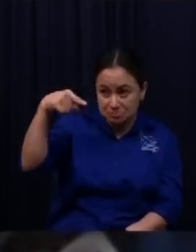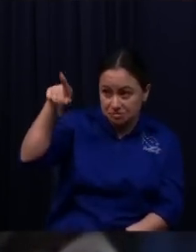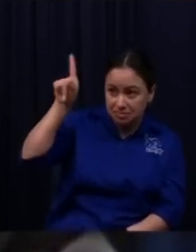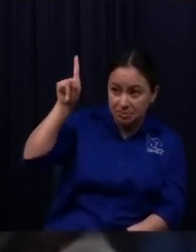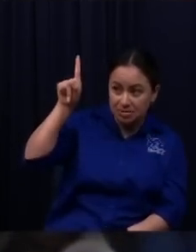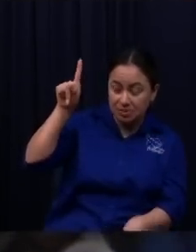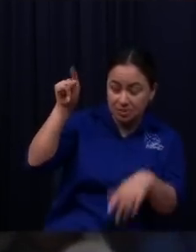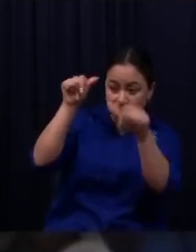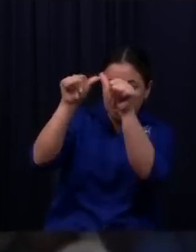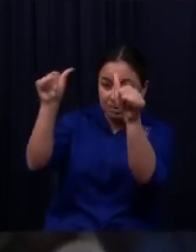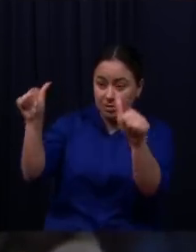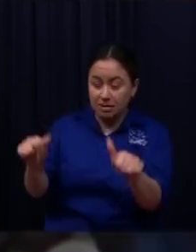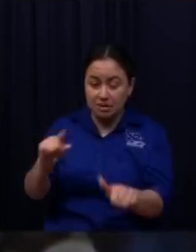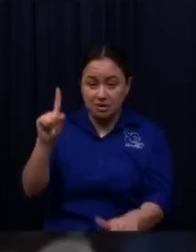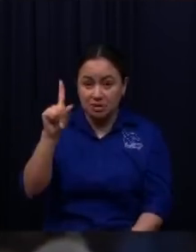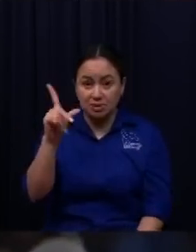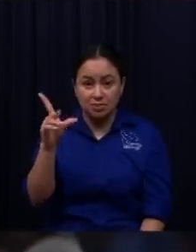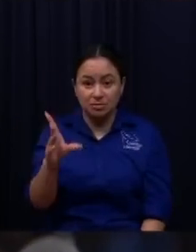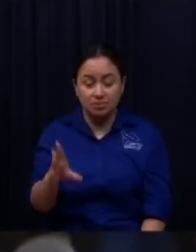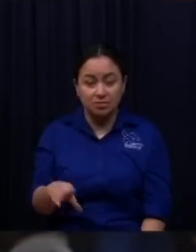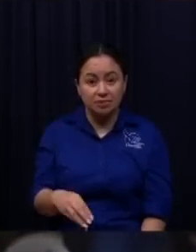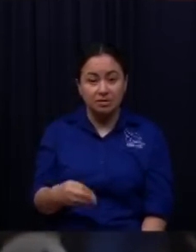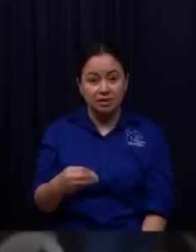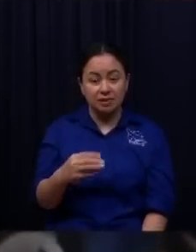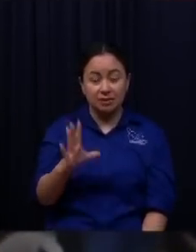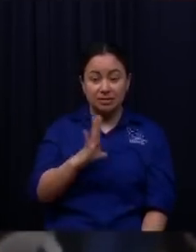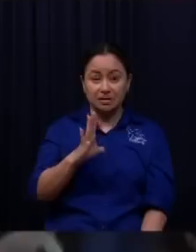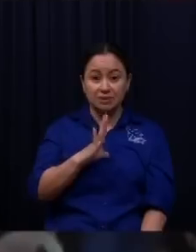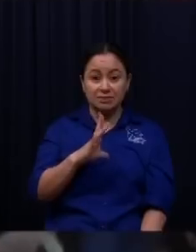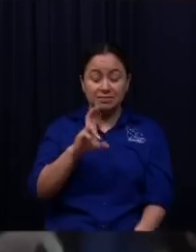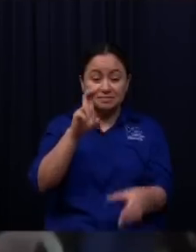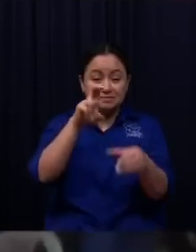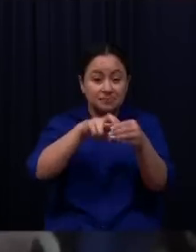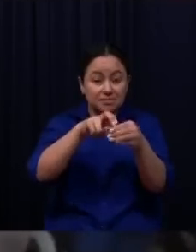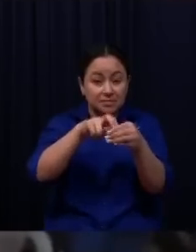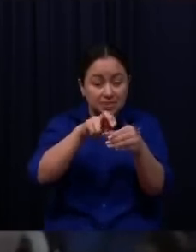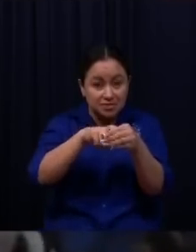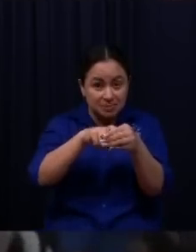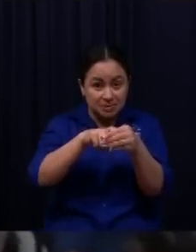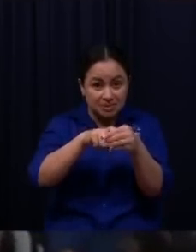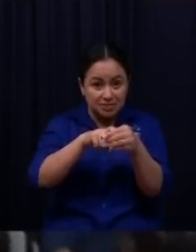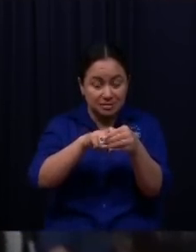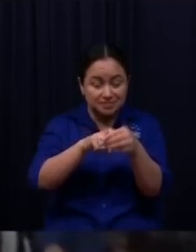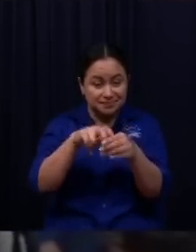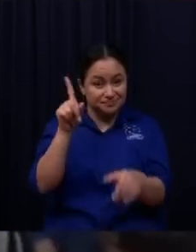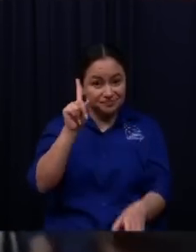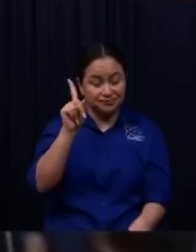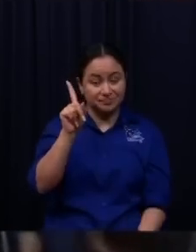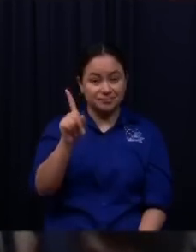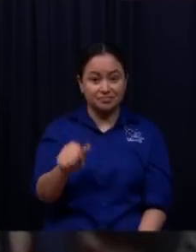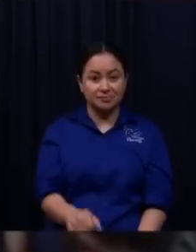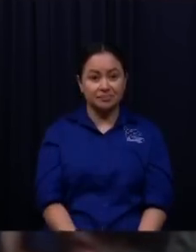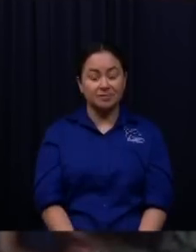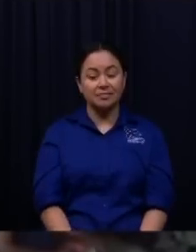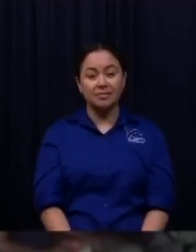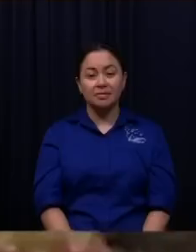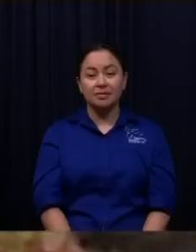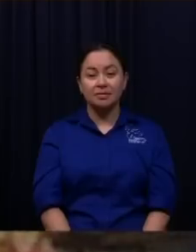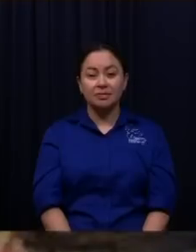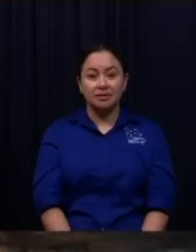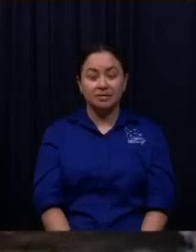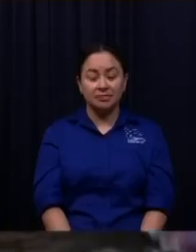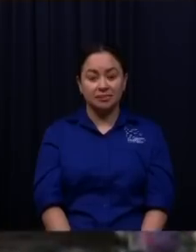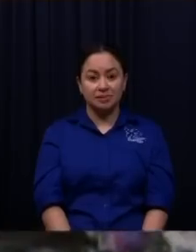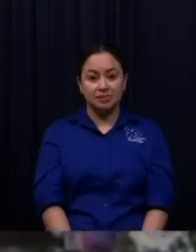no tiene derecho a participar. Híjole, hermano, qué contundente el apóstol Pablo, sobre todo para